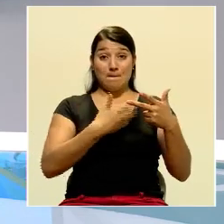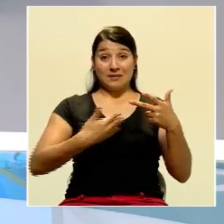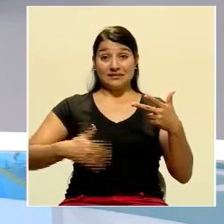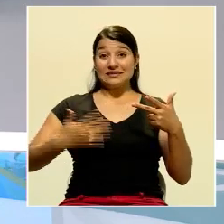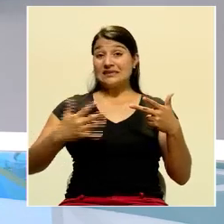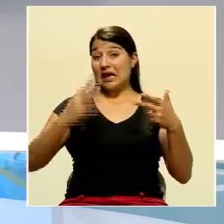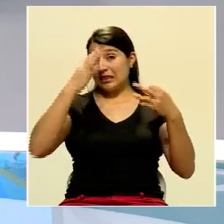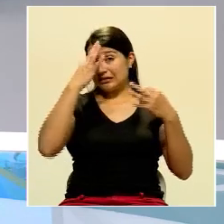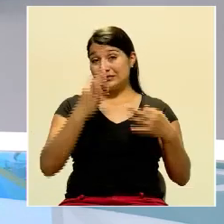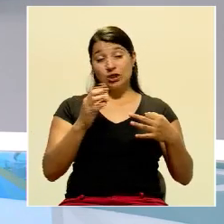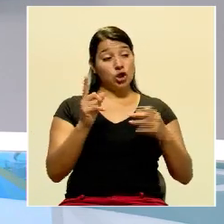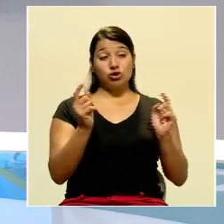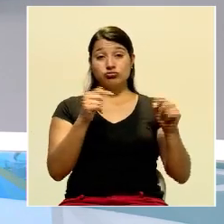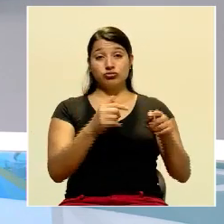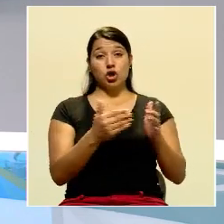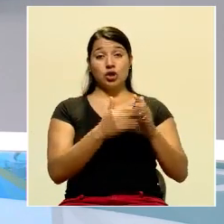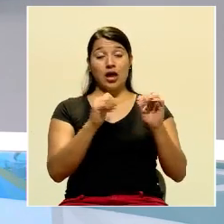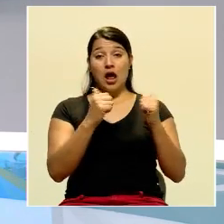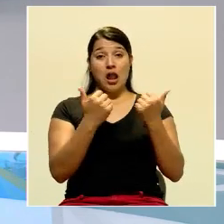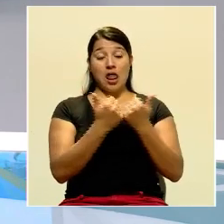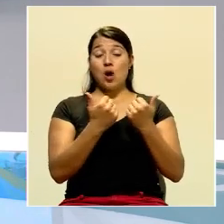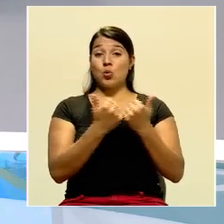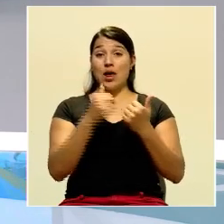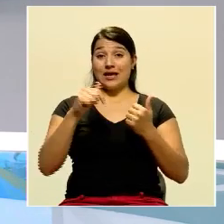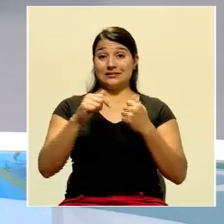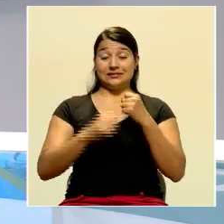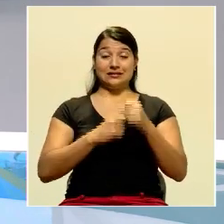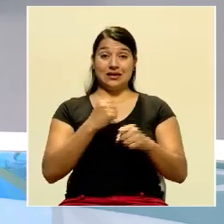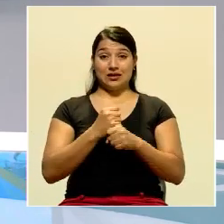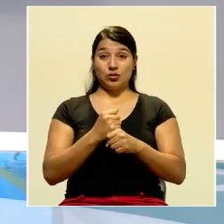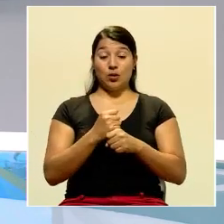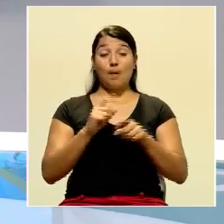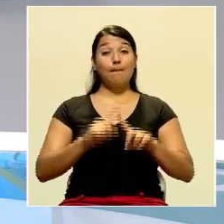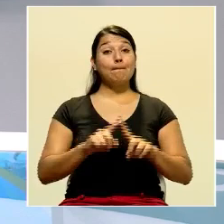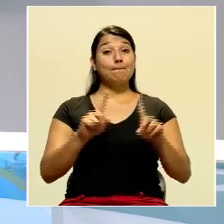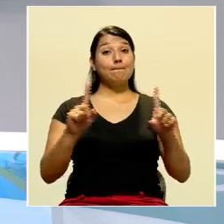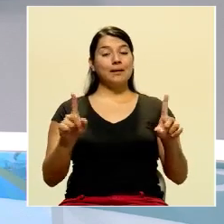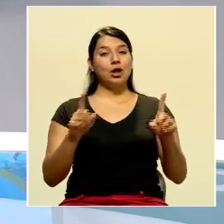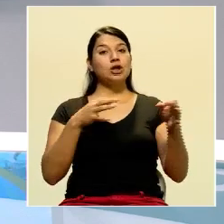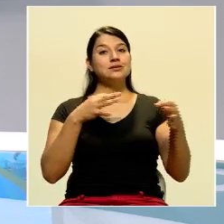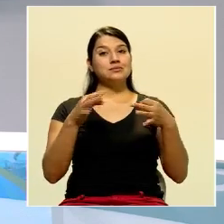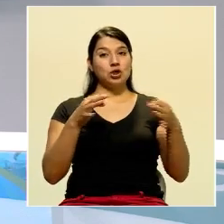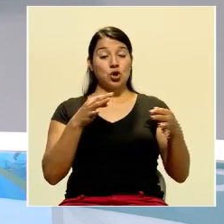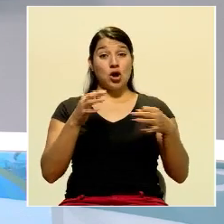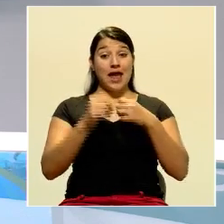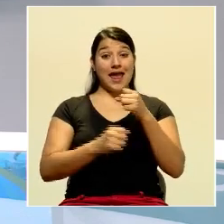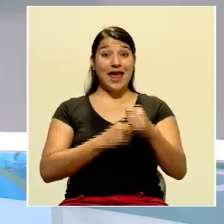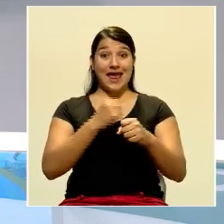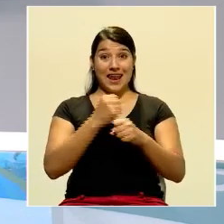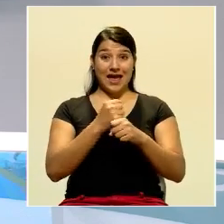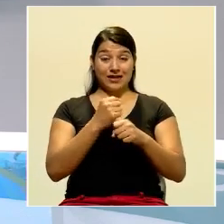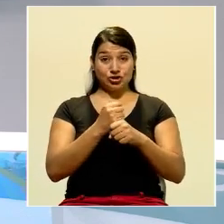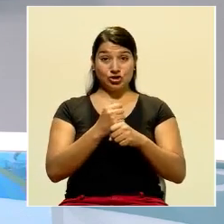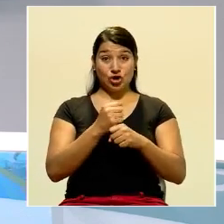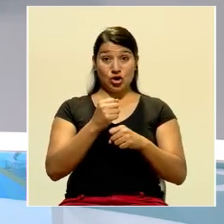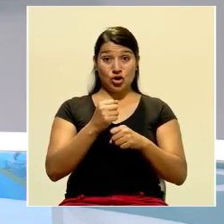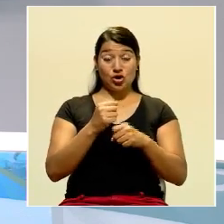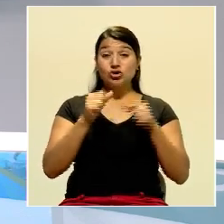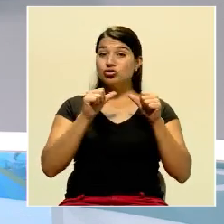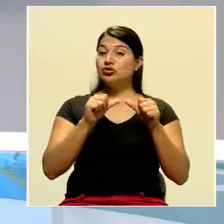habrá retorno a clases presenciales por este año, pero aclararon que el año lectivo, el ciclo